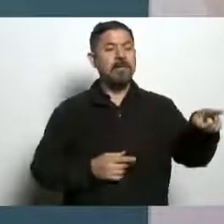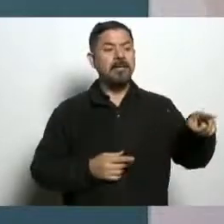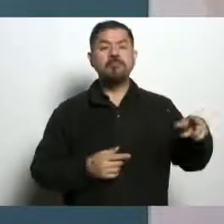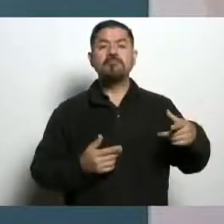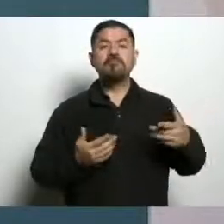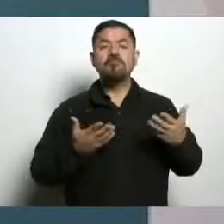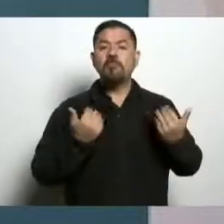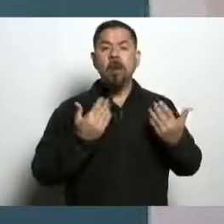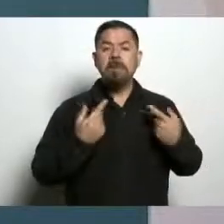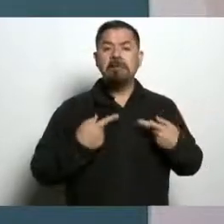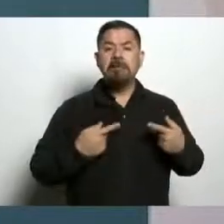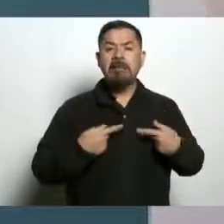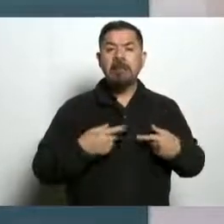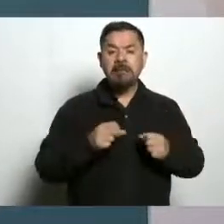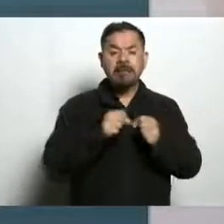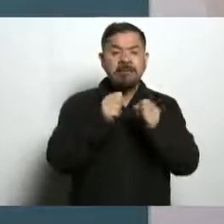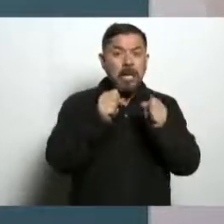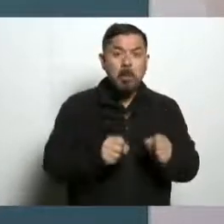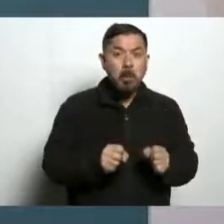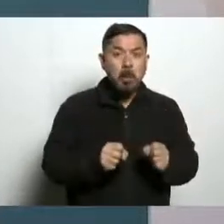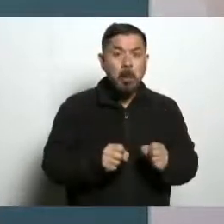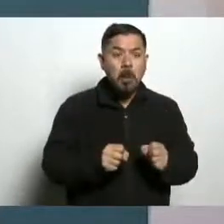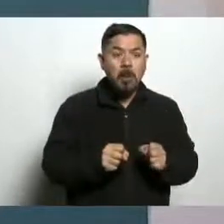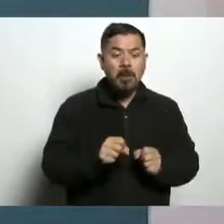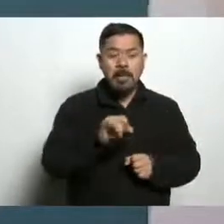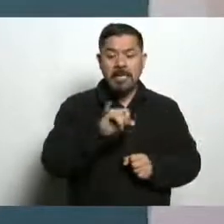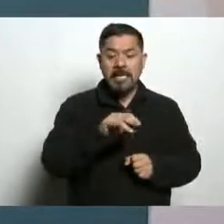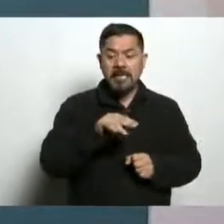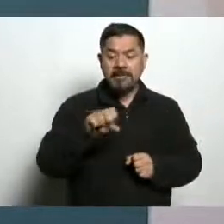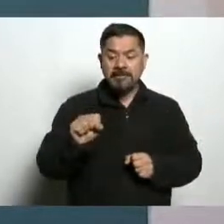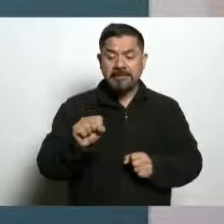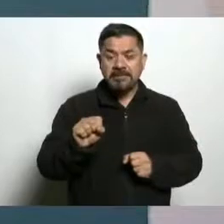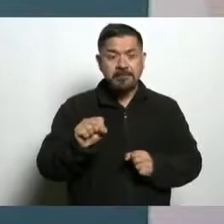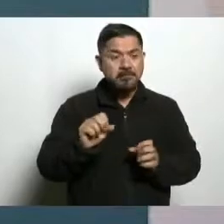social con el sistema IMSS Bienestar.